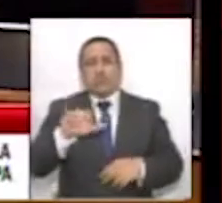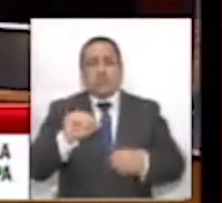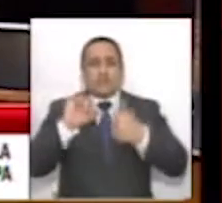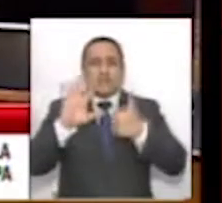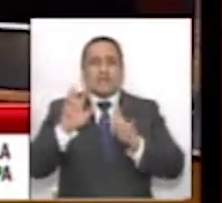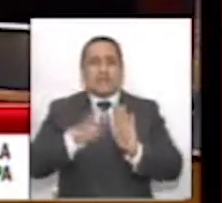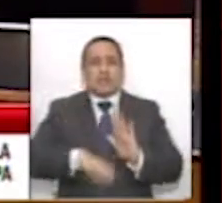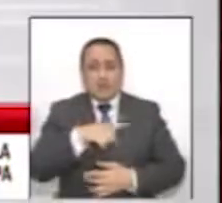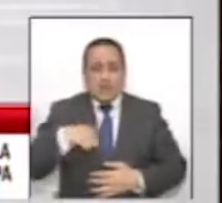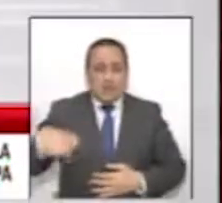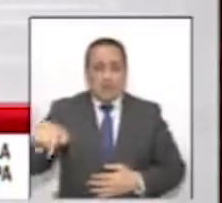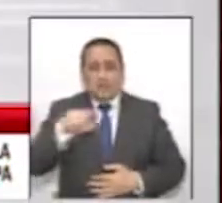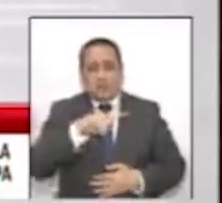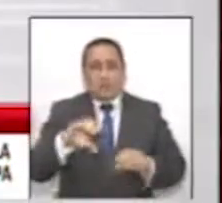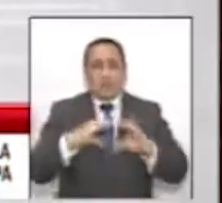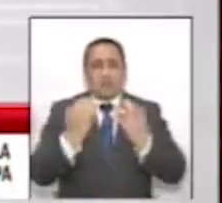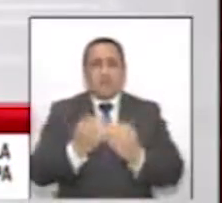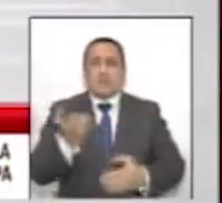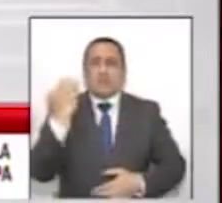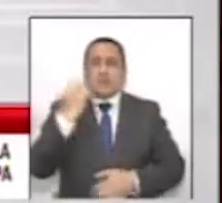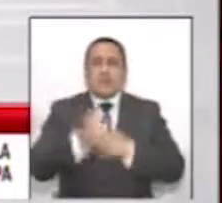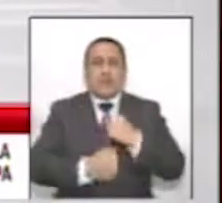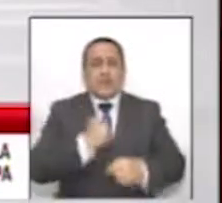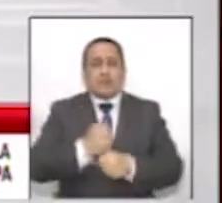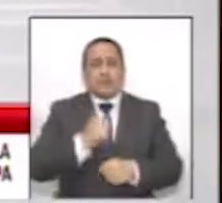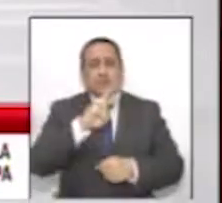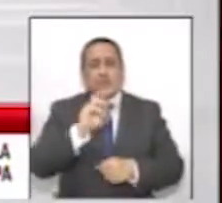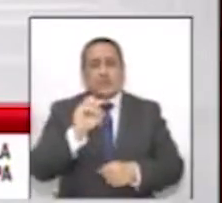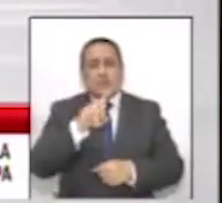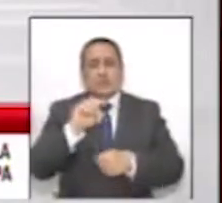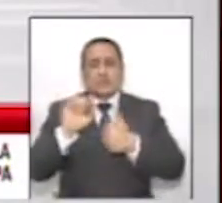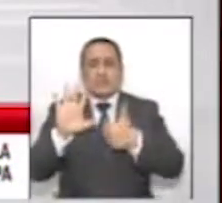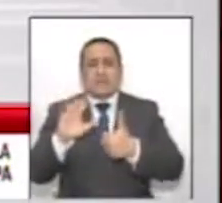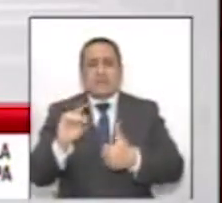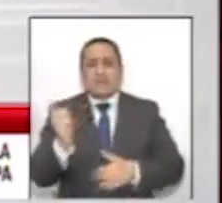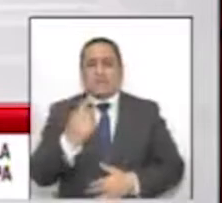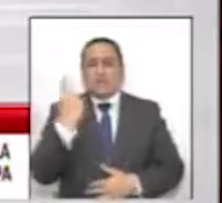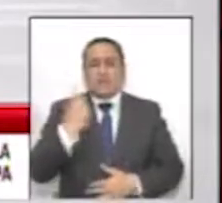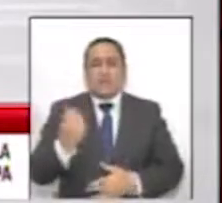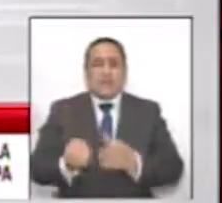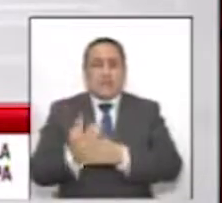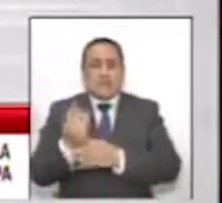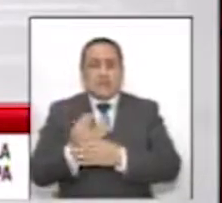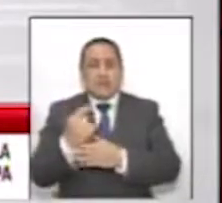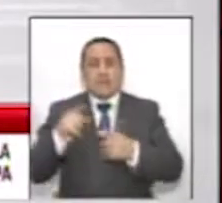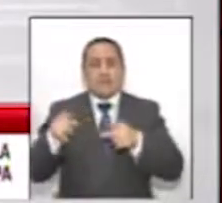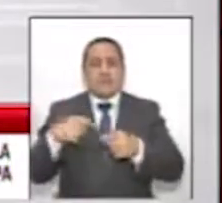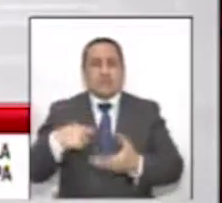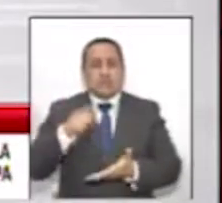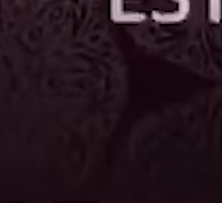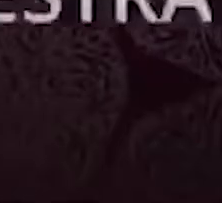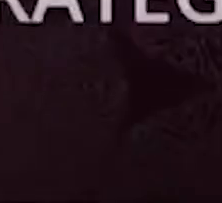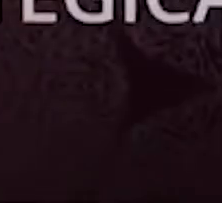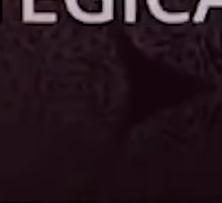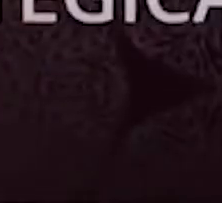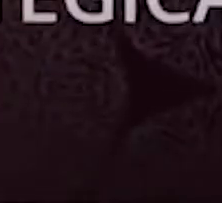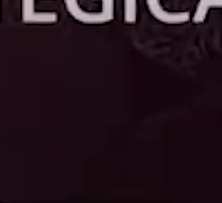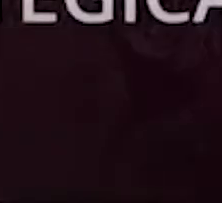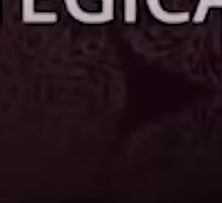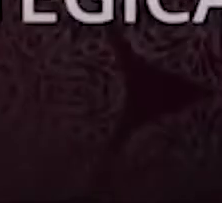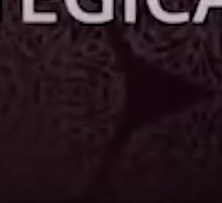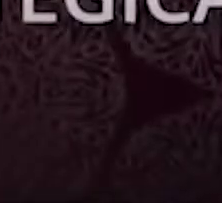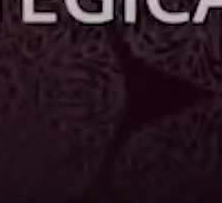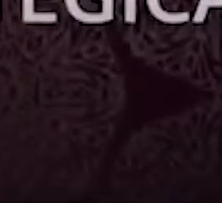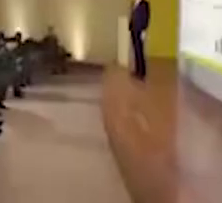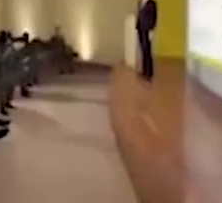1.256 proyectos. Desde el año 2016, la Universidad Nacional de San Agustín viene suscribiendo un conjunto